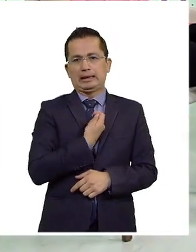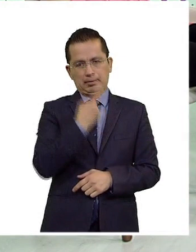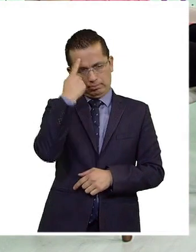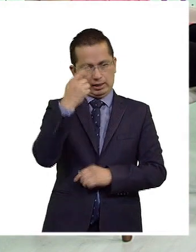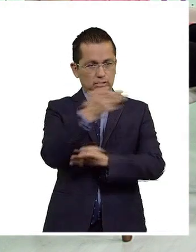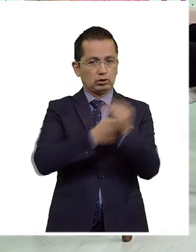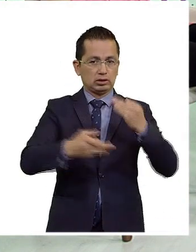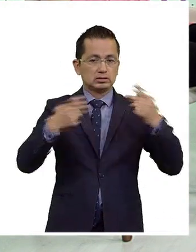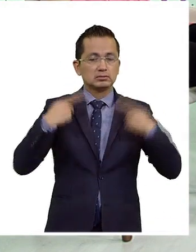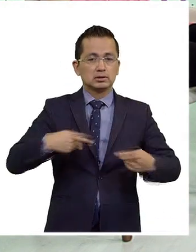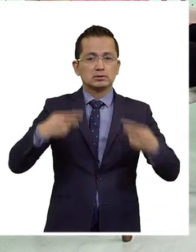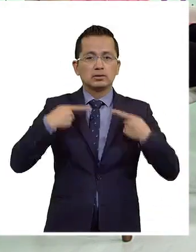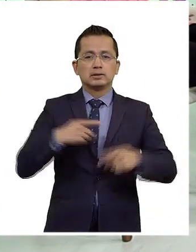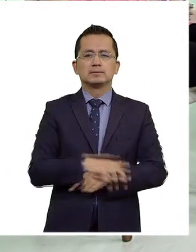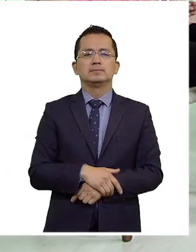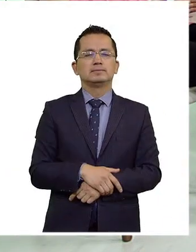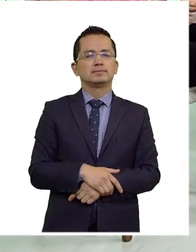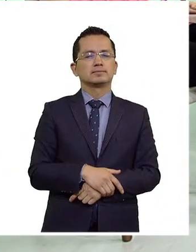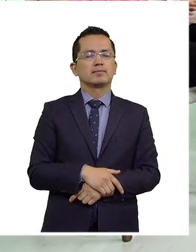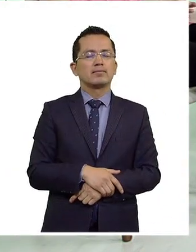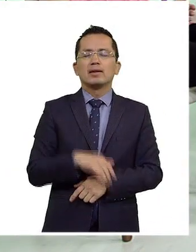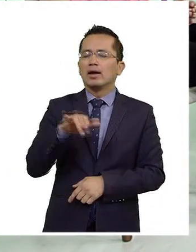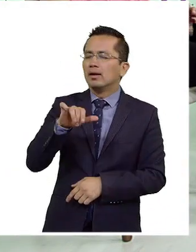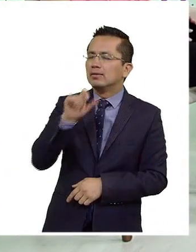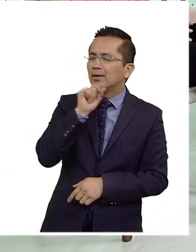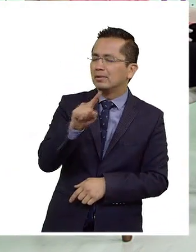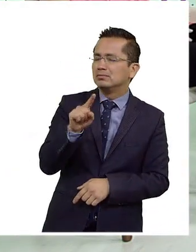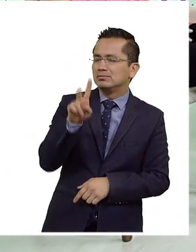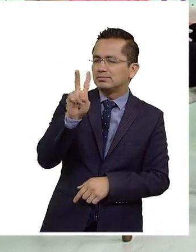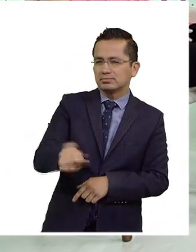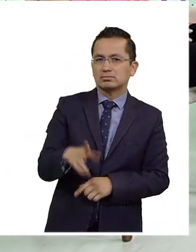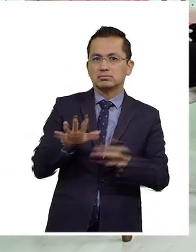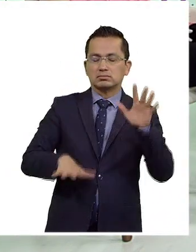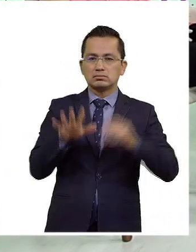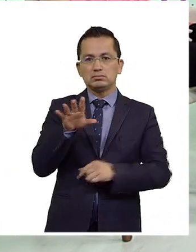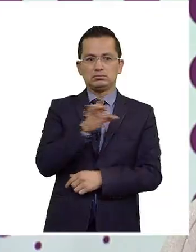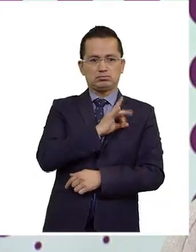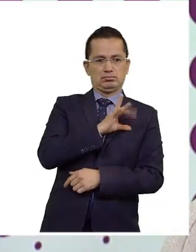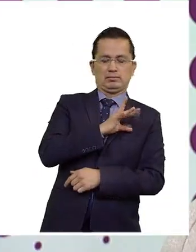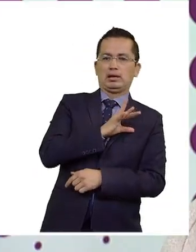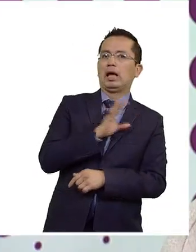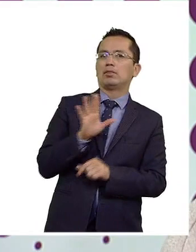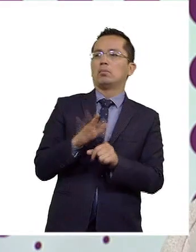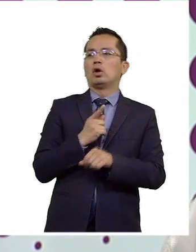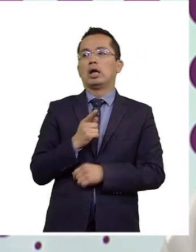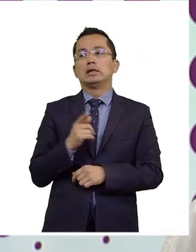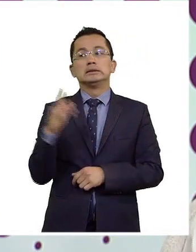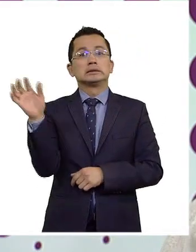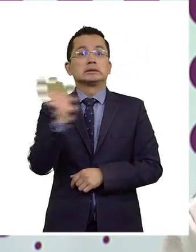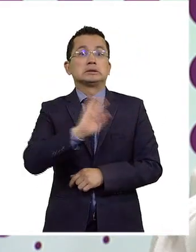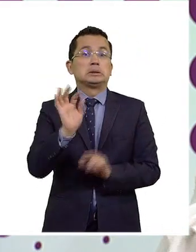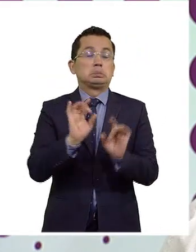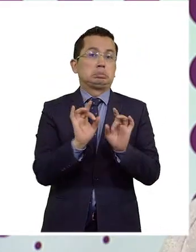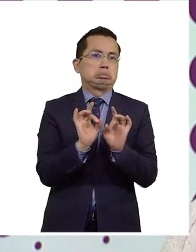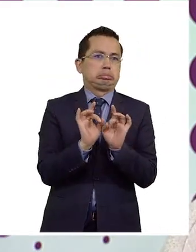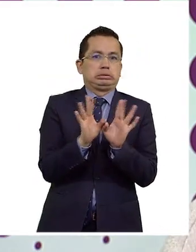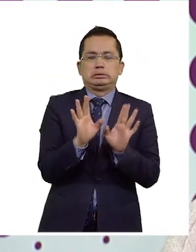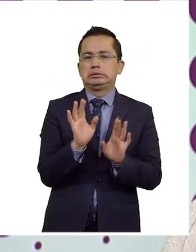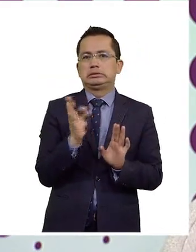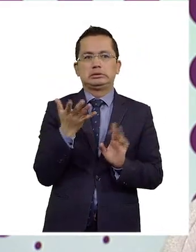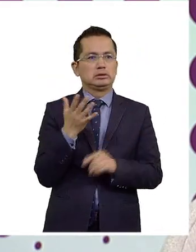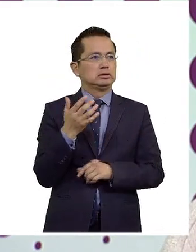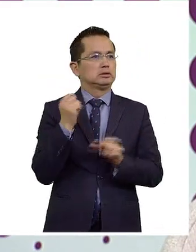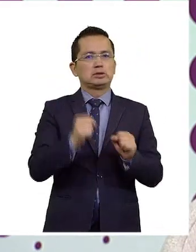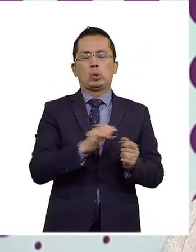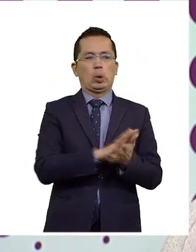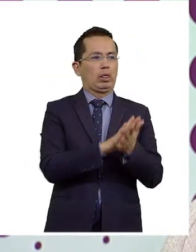Y estos miedos, digamos, de repente a las pendientes resbaladizas, de que de repente todo se va a convertir